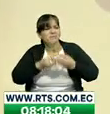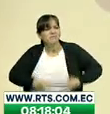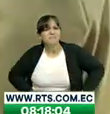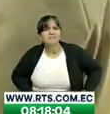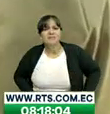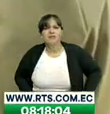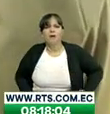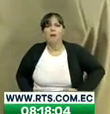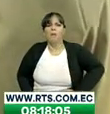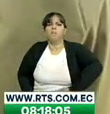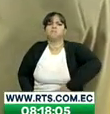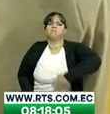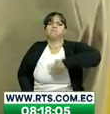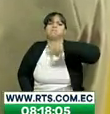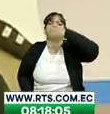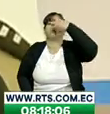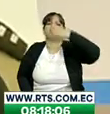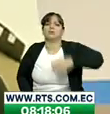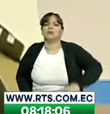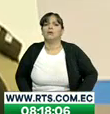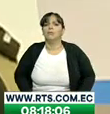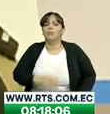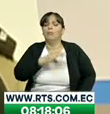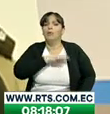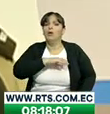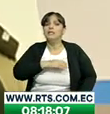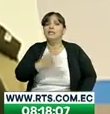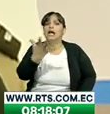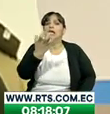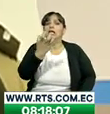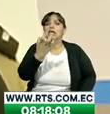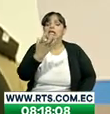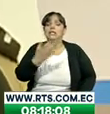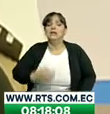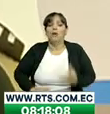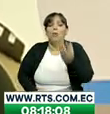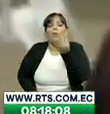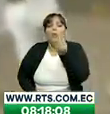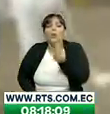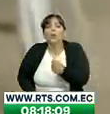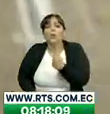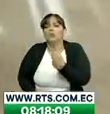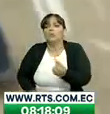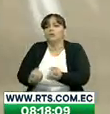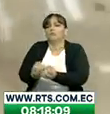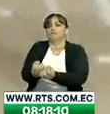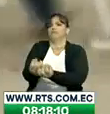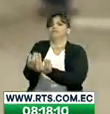quien cinco mil a seis mil personas fue que se nos alteró y no controlar la situación